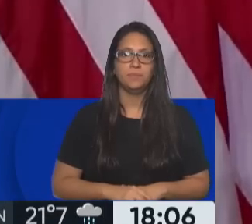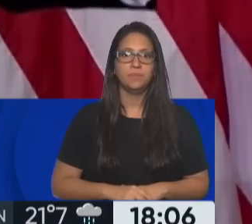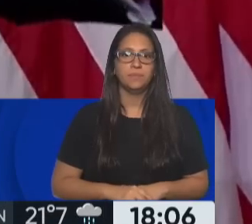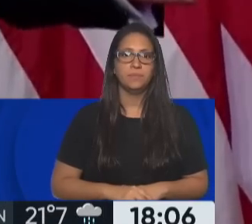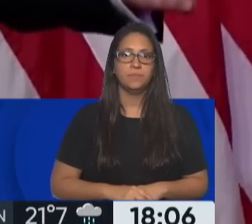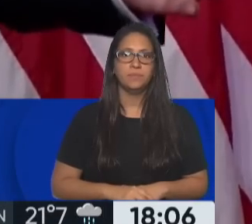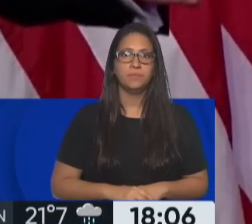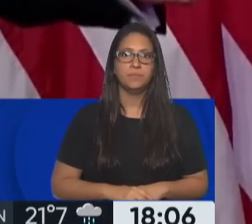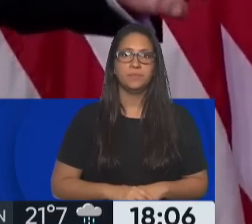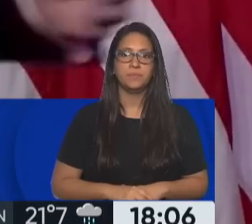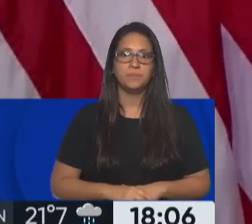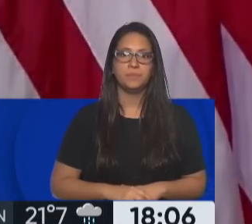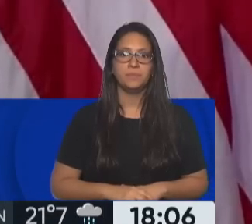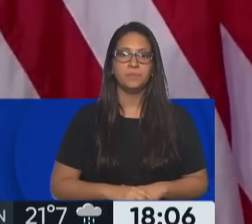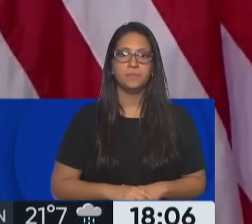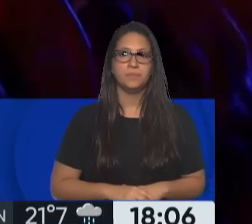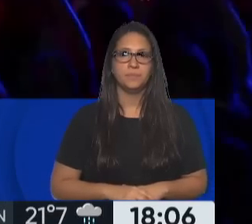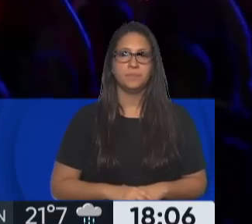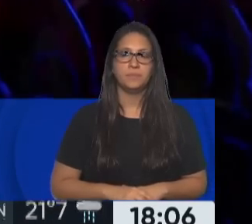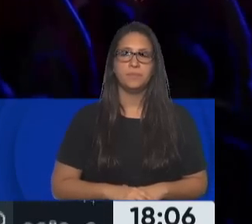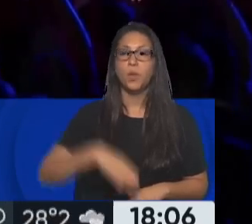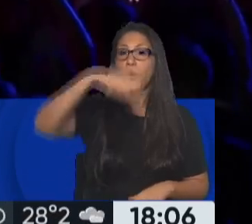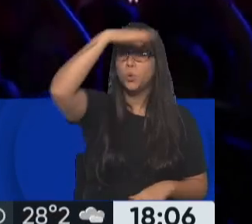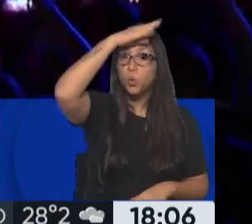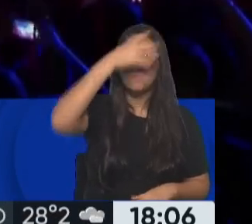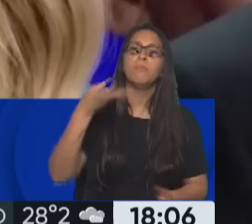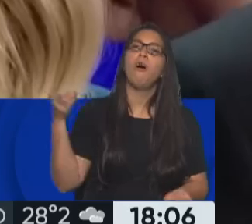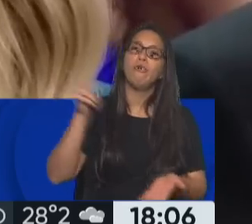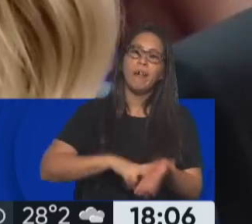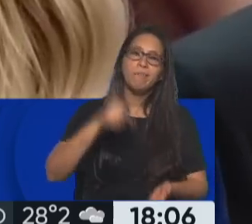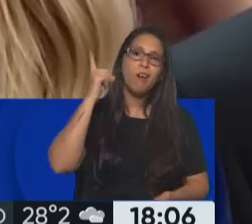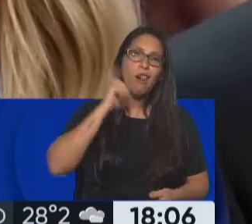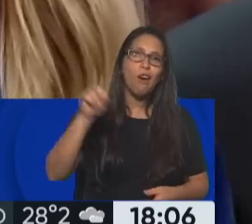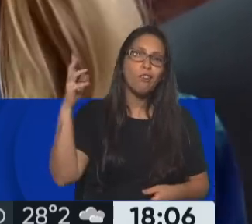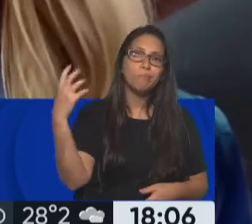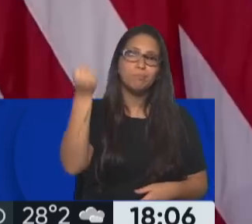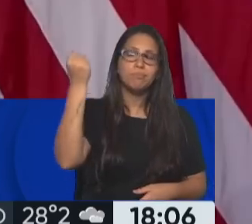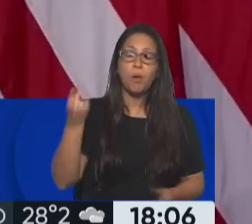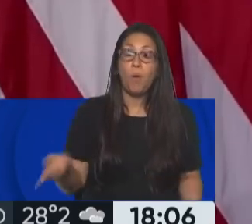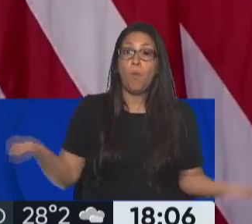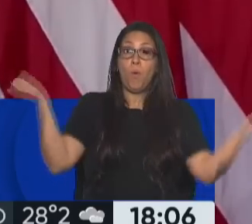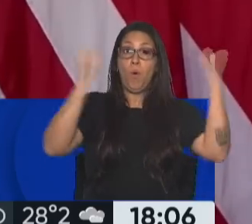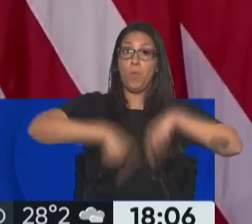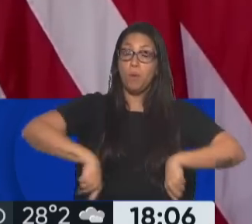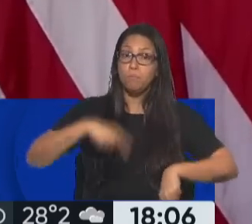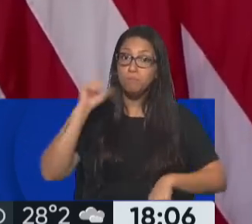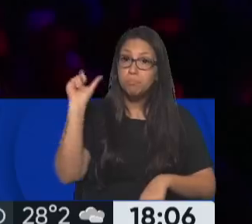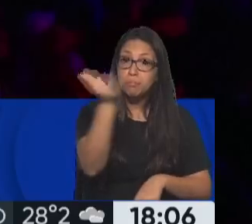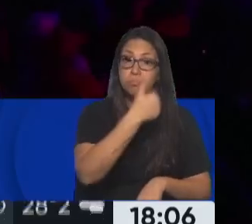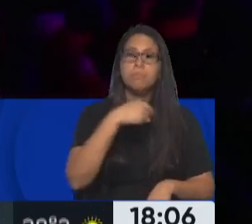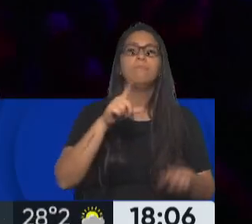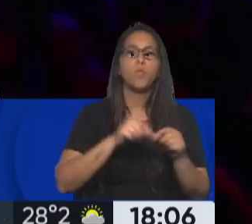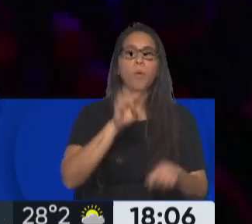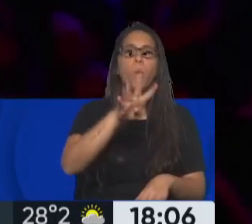Look what happened. Is this crazy? Donald Trump lo hizo de nuevo. En una resurrección política notable, se convirtió en el